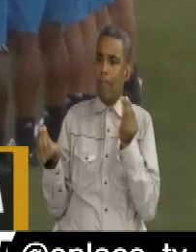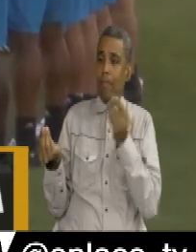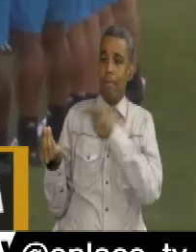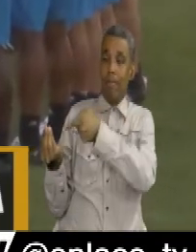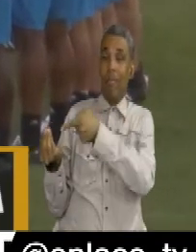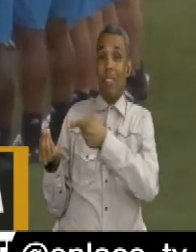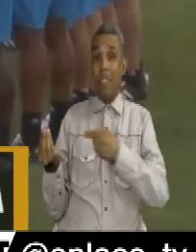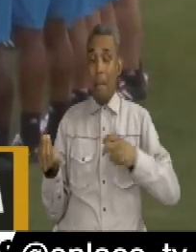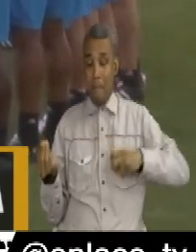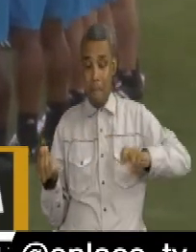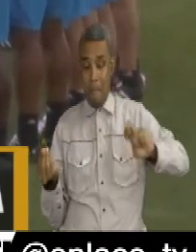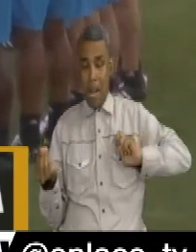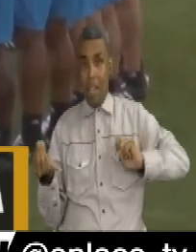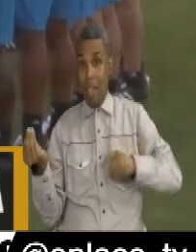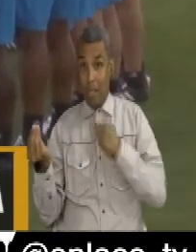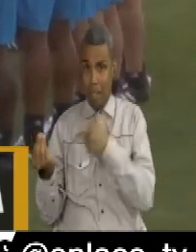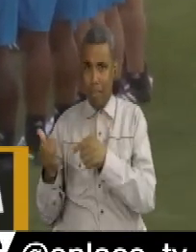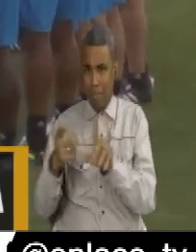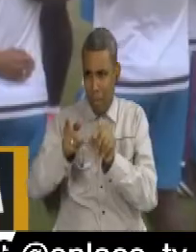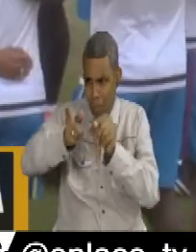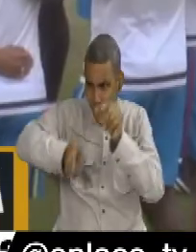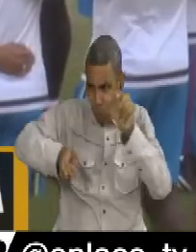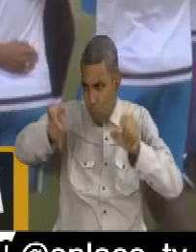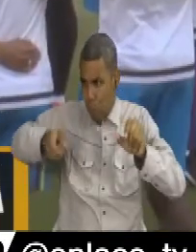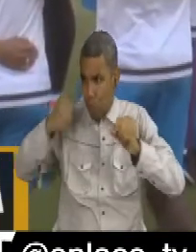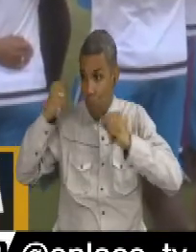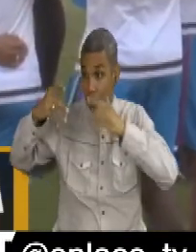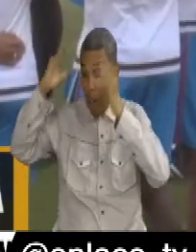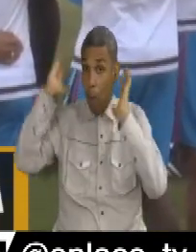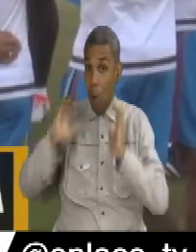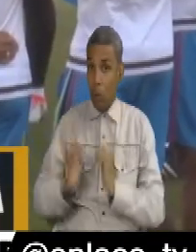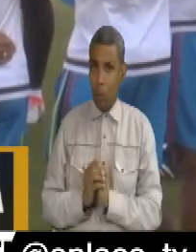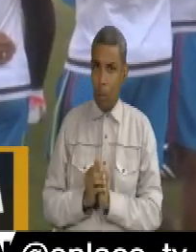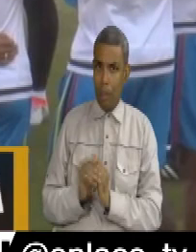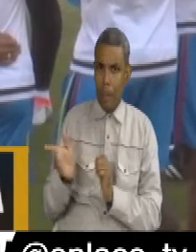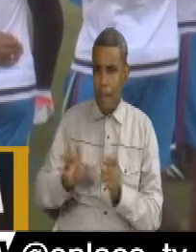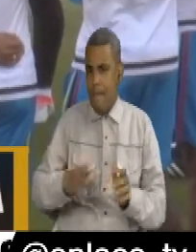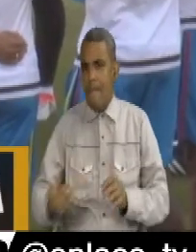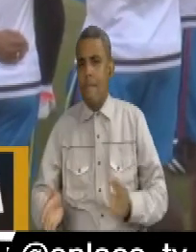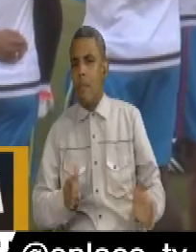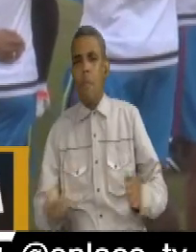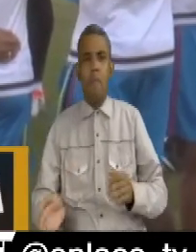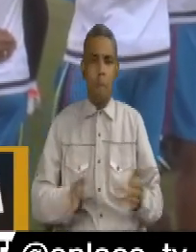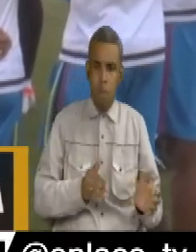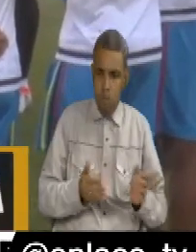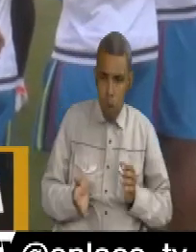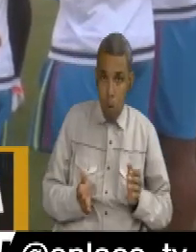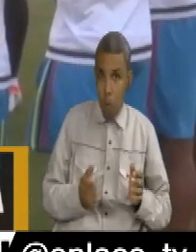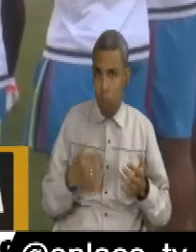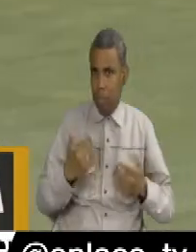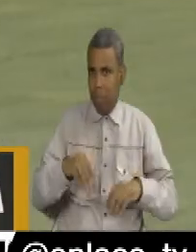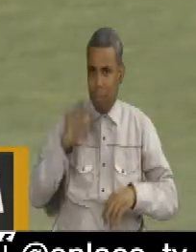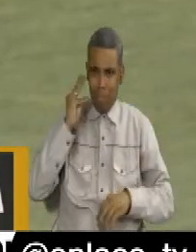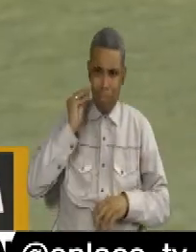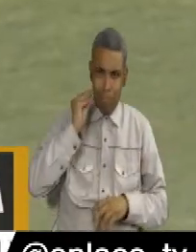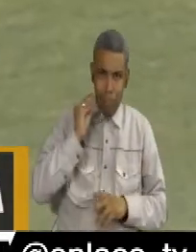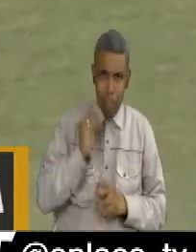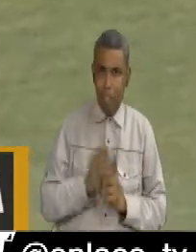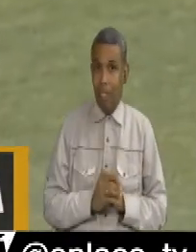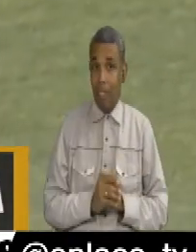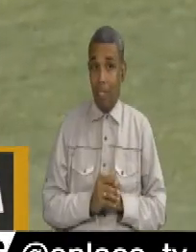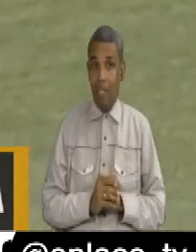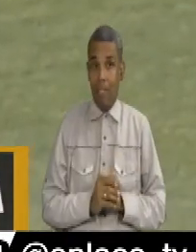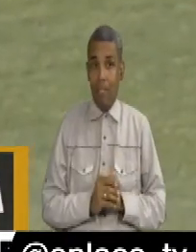que proponen un buen fútbol y que tienen todas las posibilidades de hacer, dar un buen